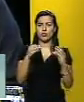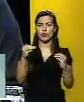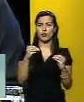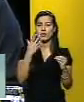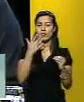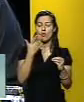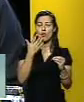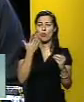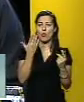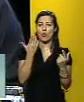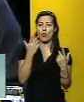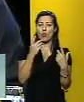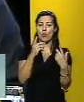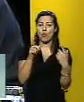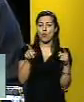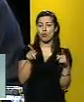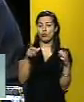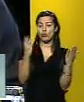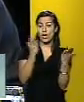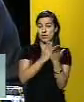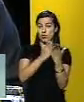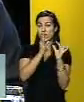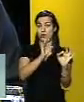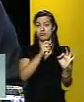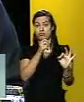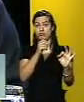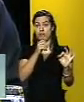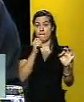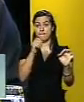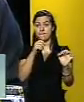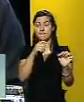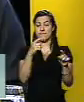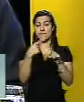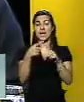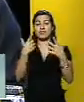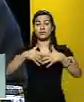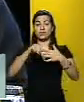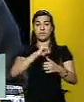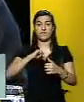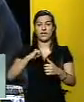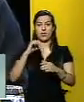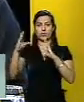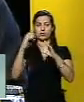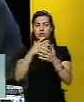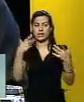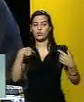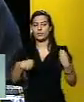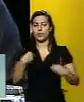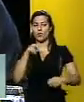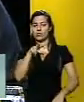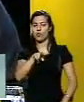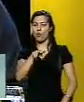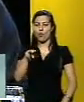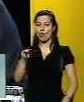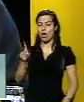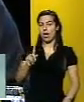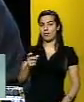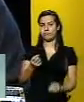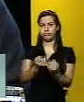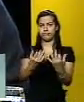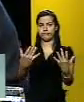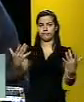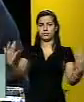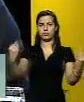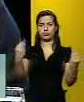academia como a los grandes medios privados de comunicación y nos conseguimos con un